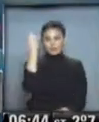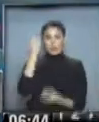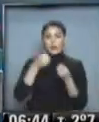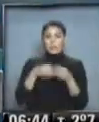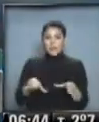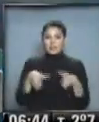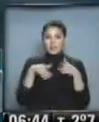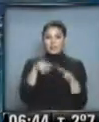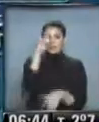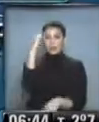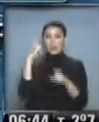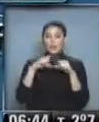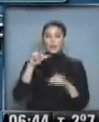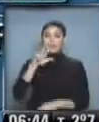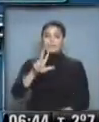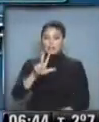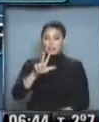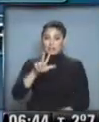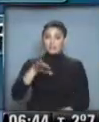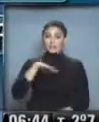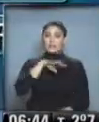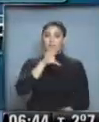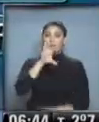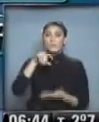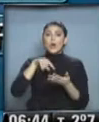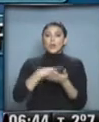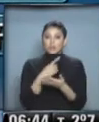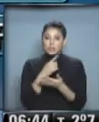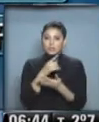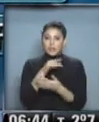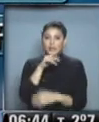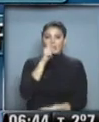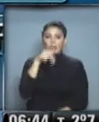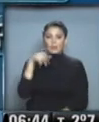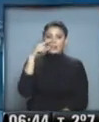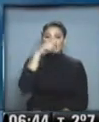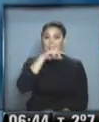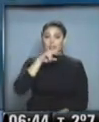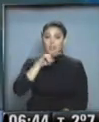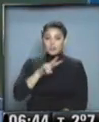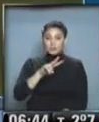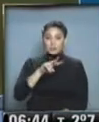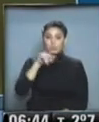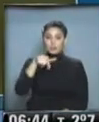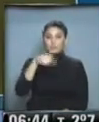de hoy en la ruta nacional número 3, en Cañuelas, cerca de Buenos Aires, kilómetro 62. Se están